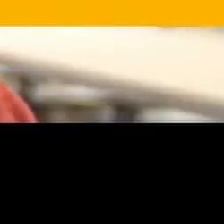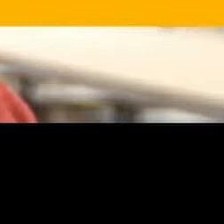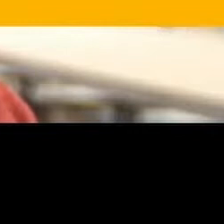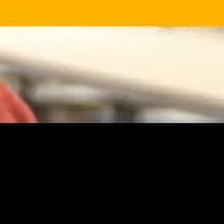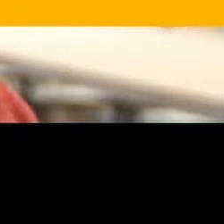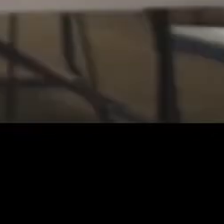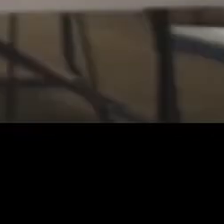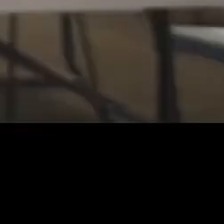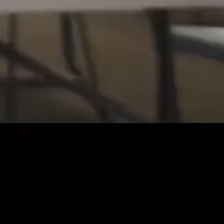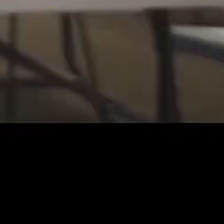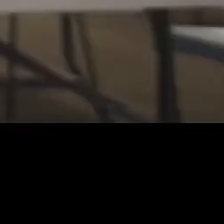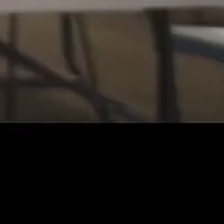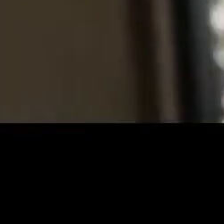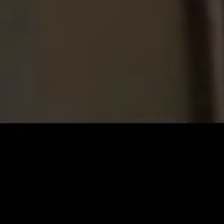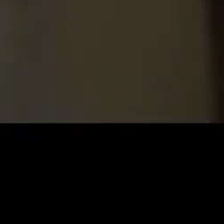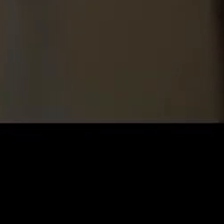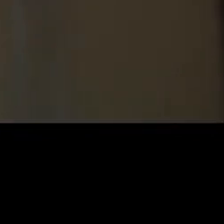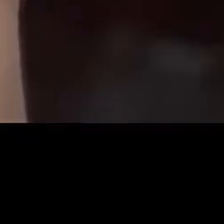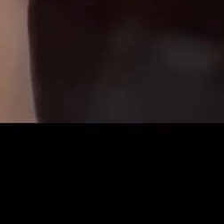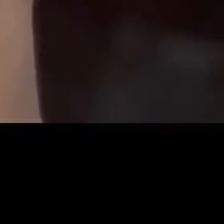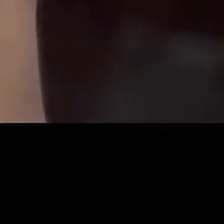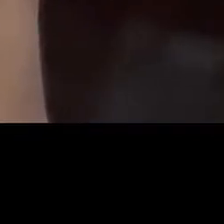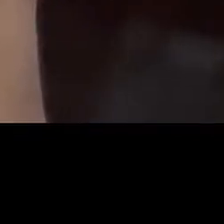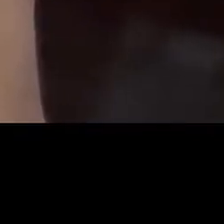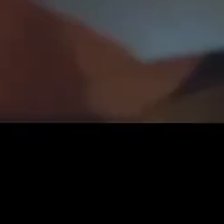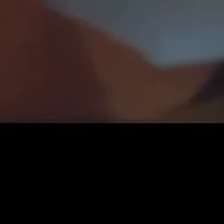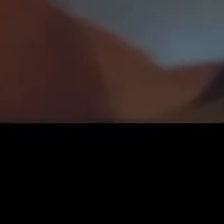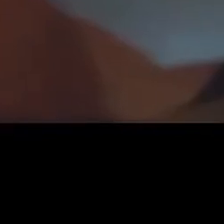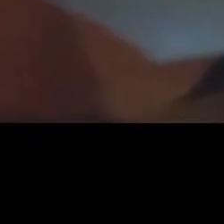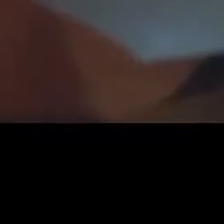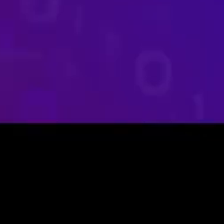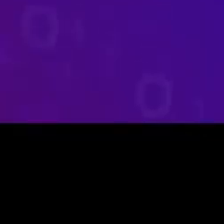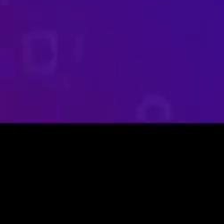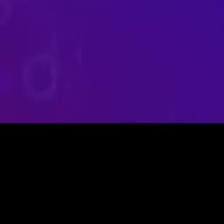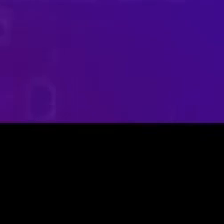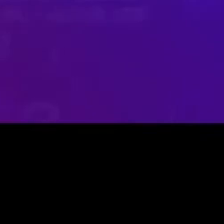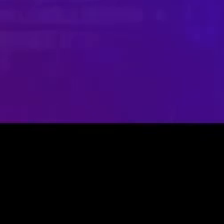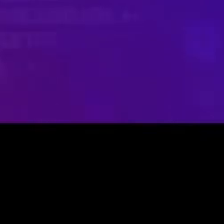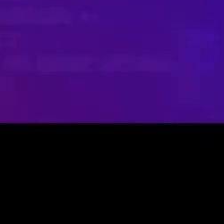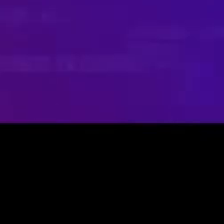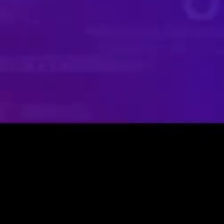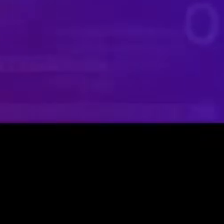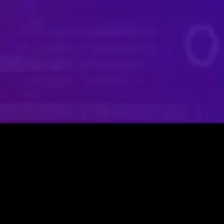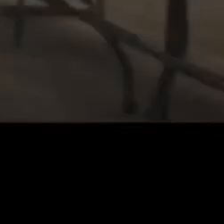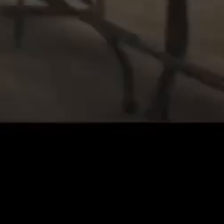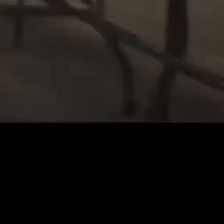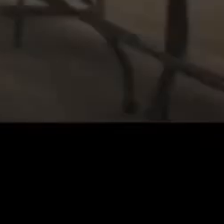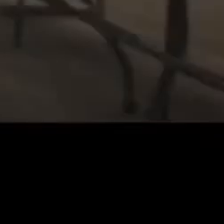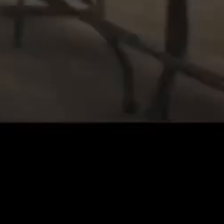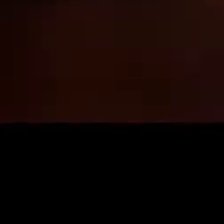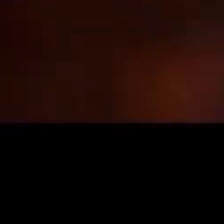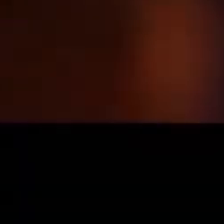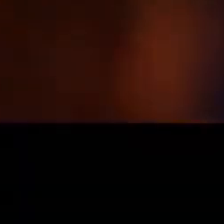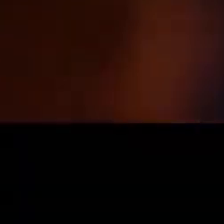poder construir ciudadanía, es condición fundamental proteger y fortalecer la cultura y el acceso a ella. Cultura democrática. La cultura democrática